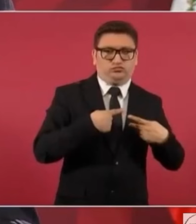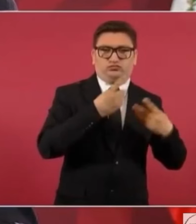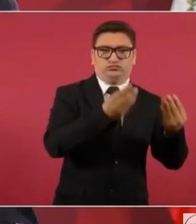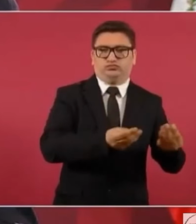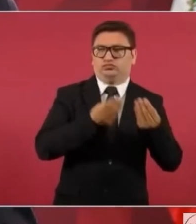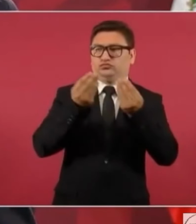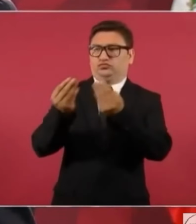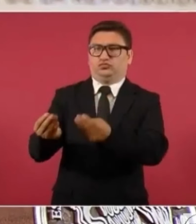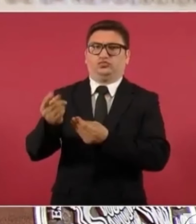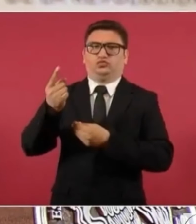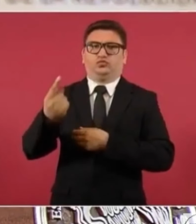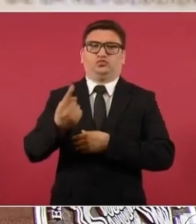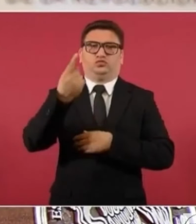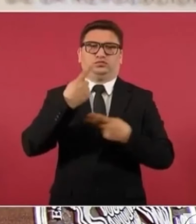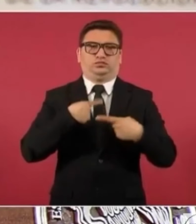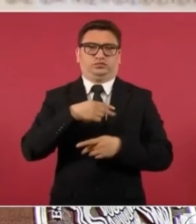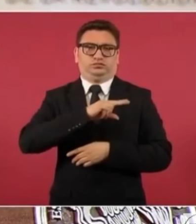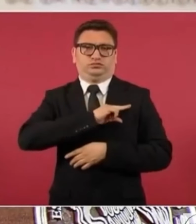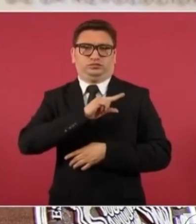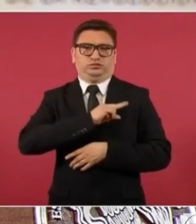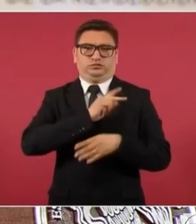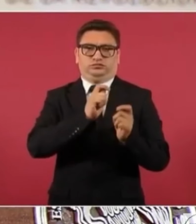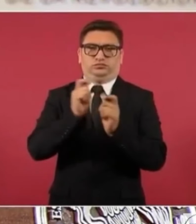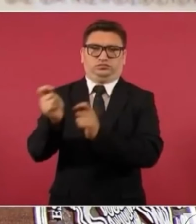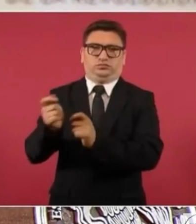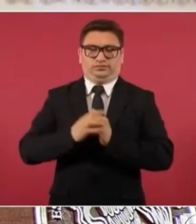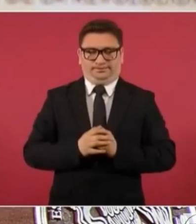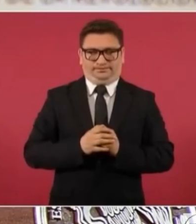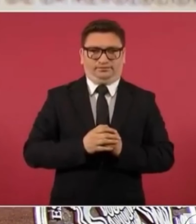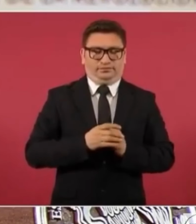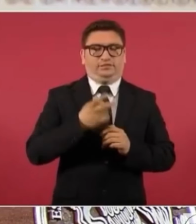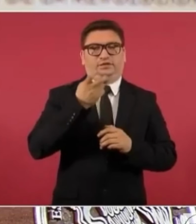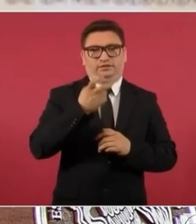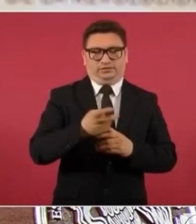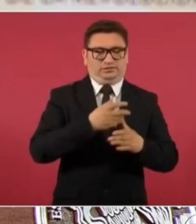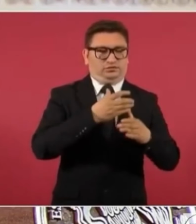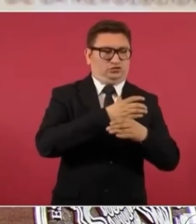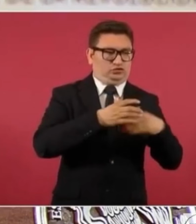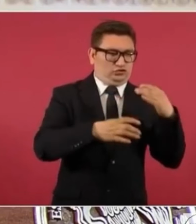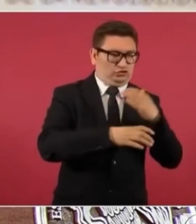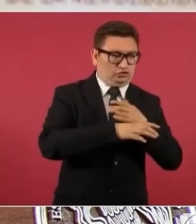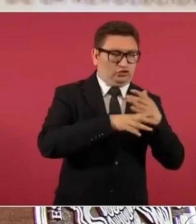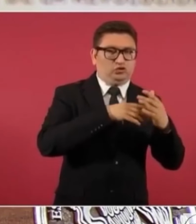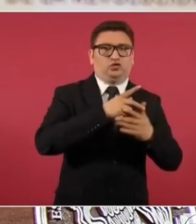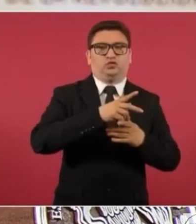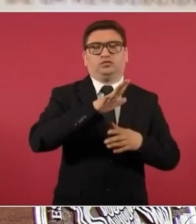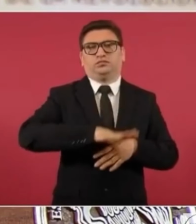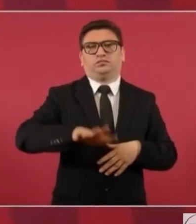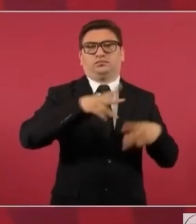o el transferir o el trasladar lo público a particulares.